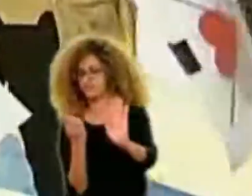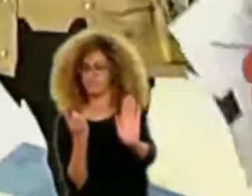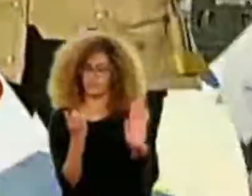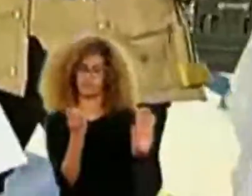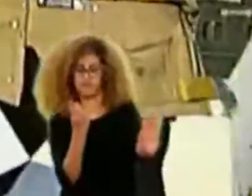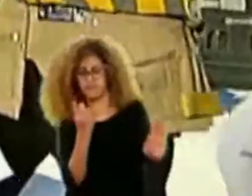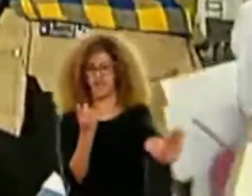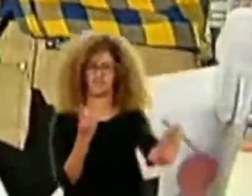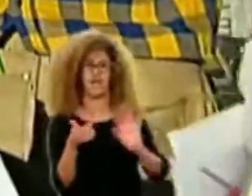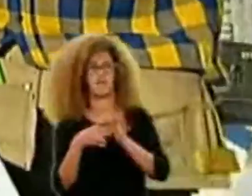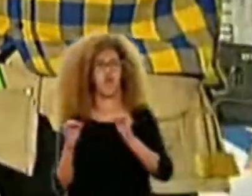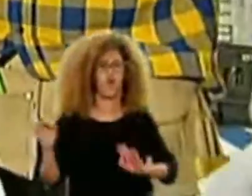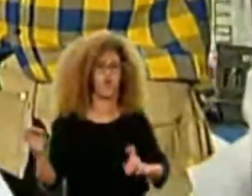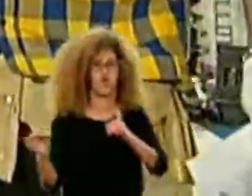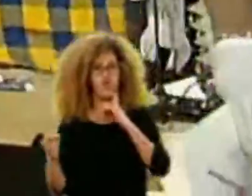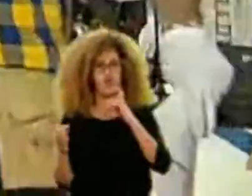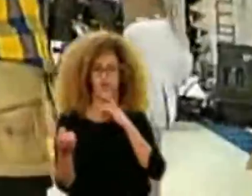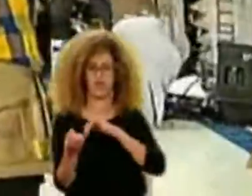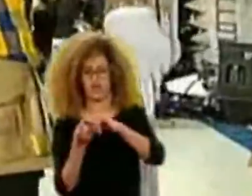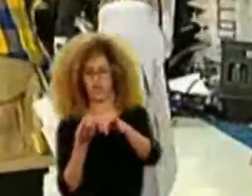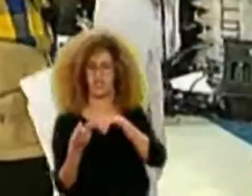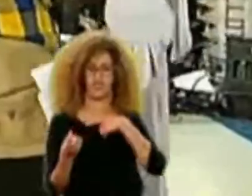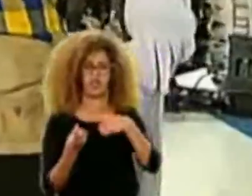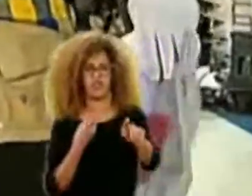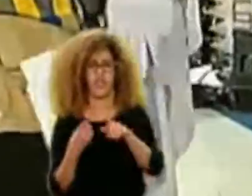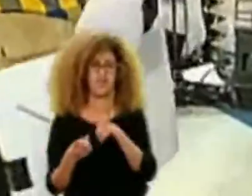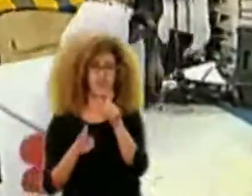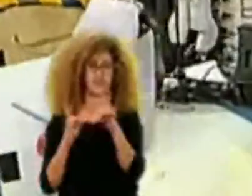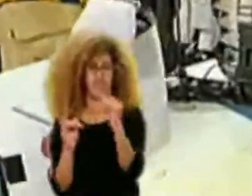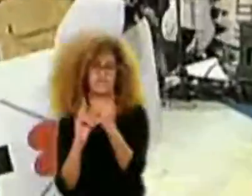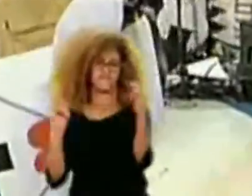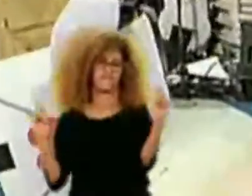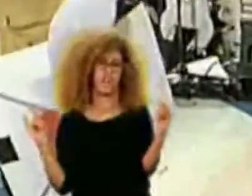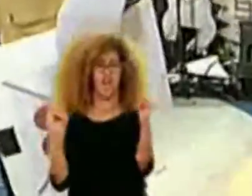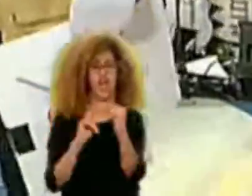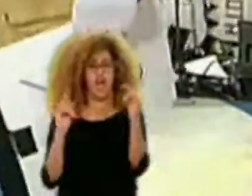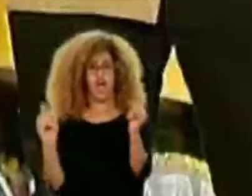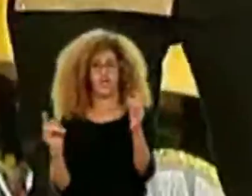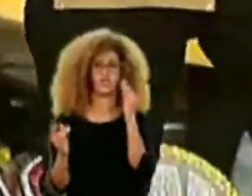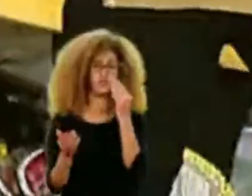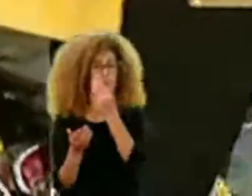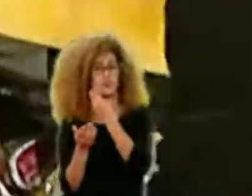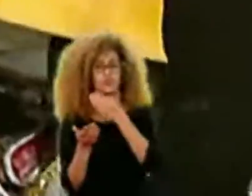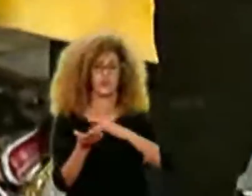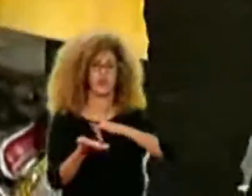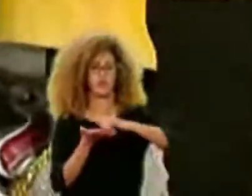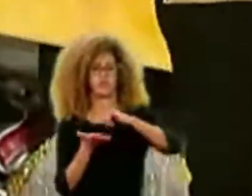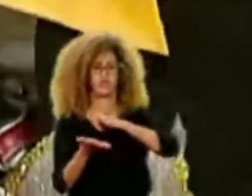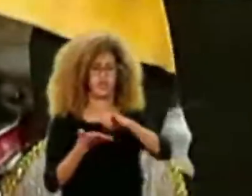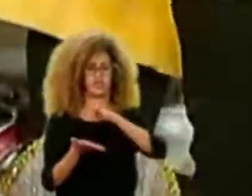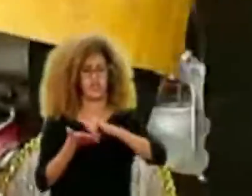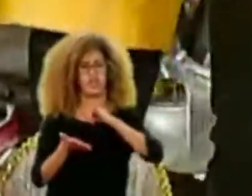Ese que hace amigos solo si se alegra. Los enamorados dan besos de WhatsApp, cada vez más lejos desde